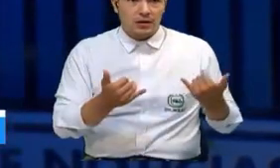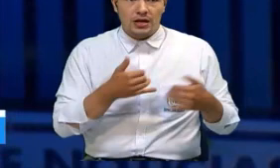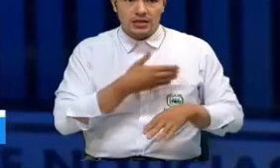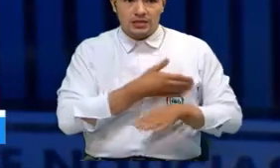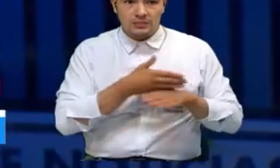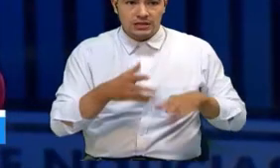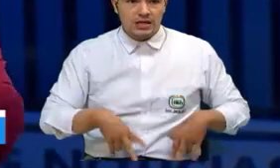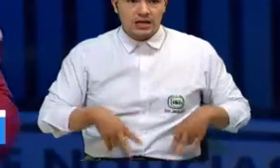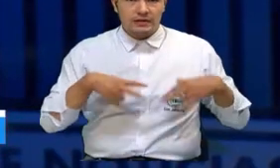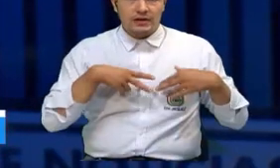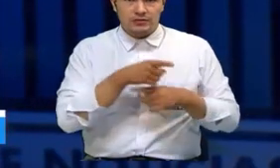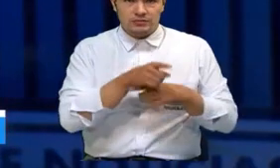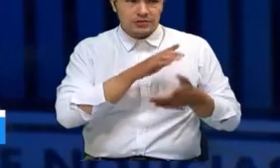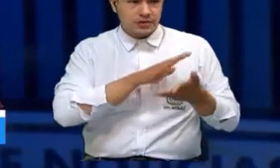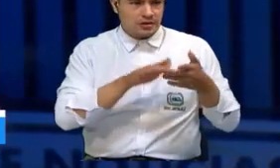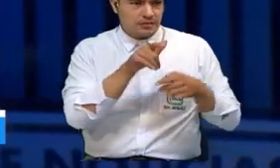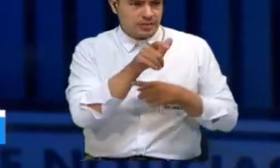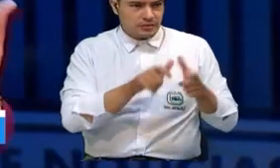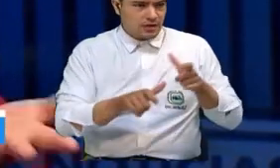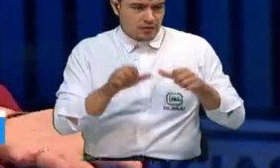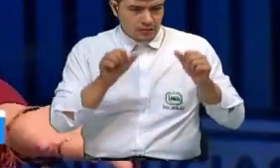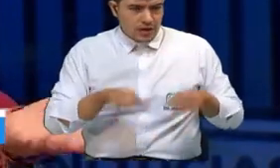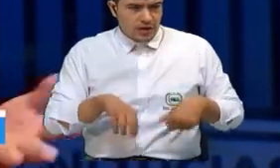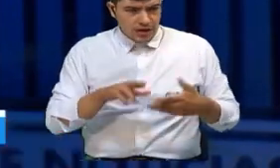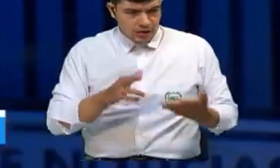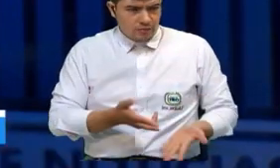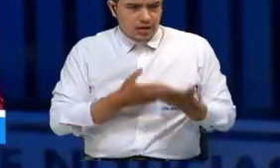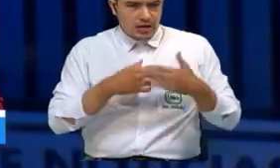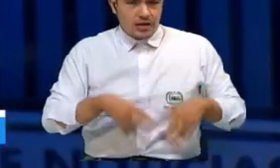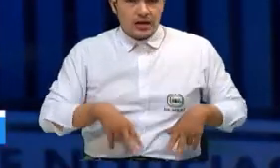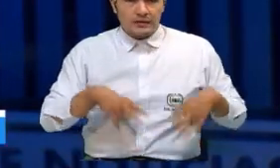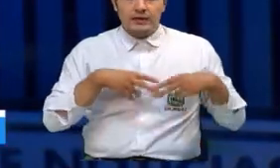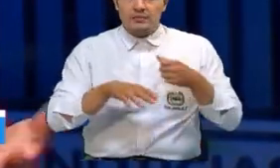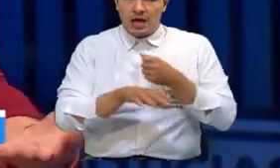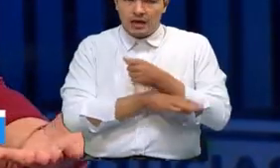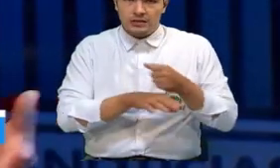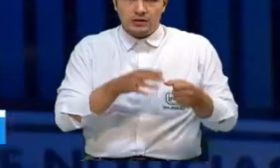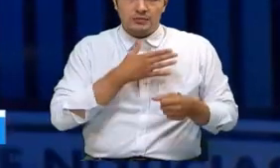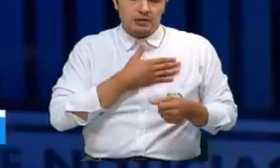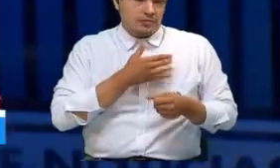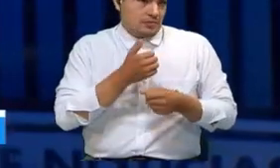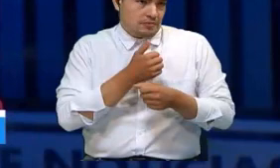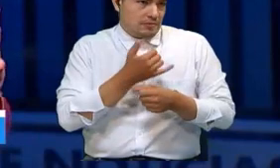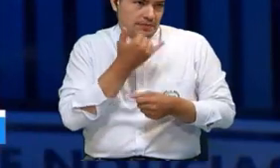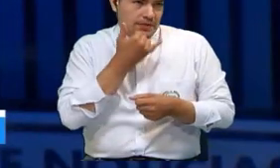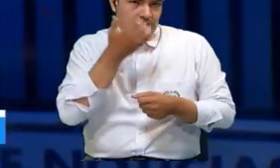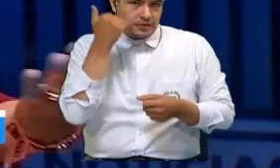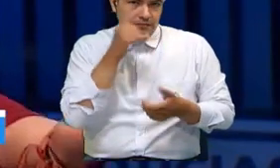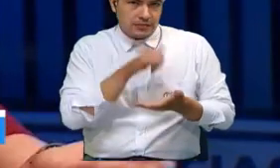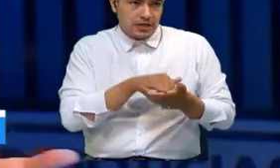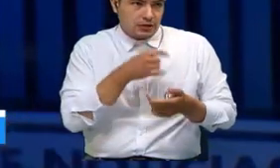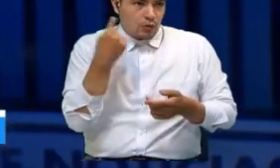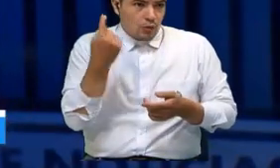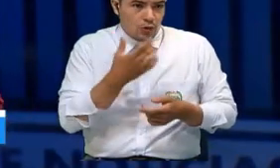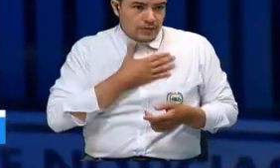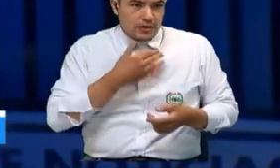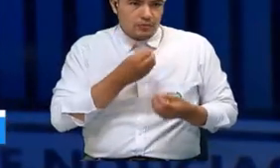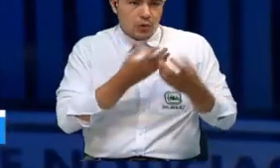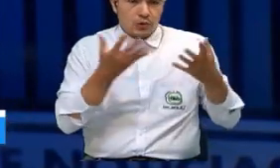vida después le permita que esa persona también se reconcilie con uno, que es básicamente lo que a mí me ha pasado. Y sí, no solamente a mí, sino a muchas